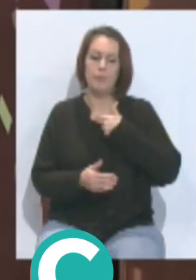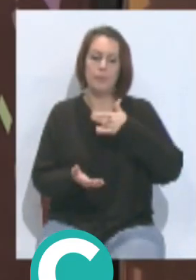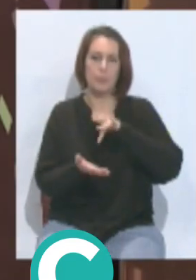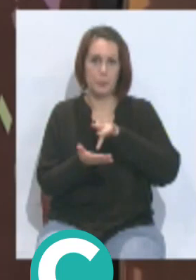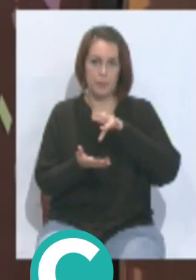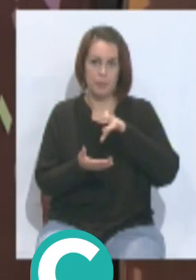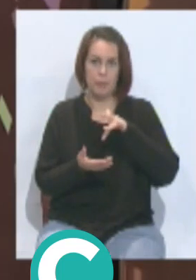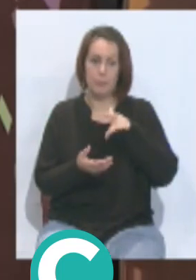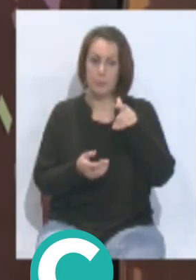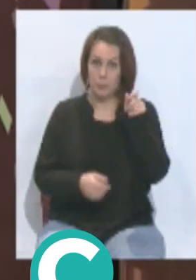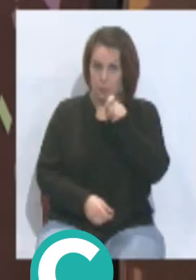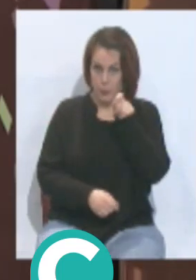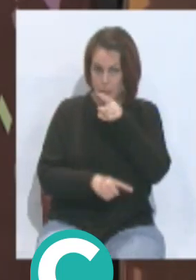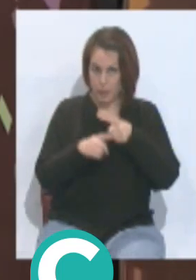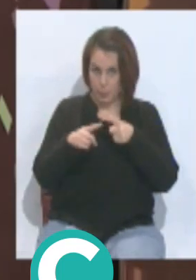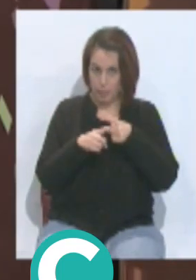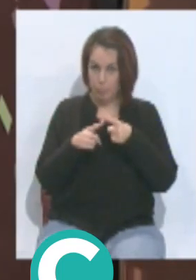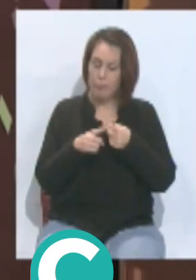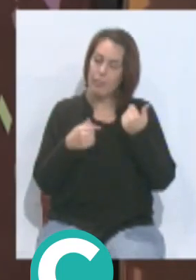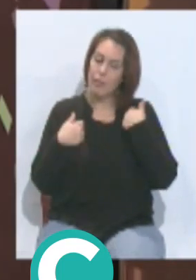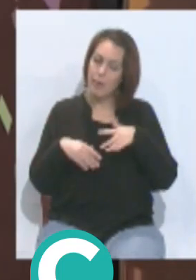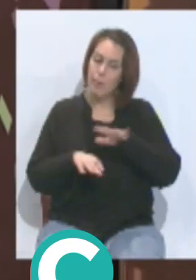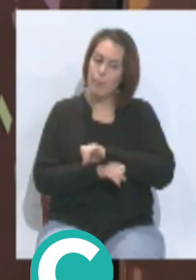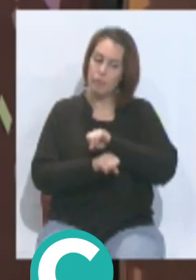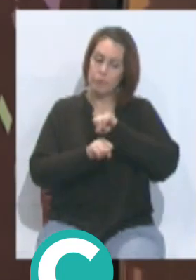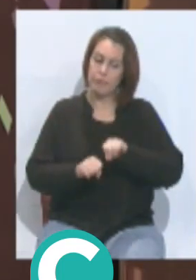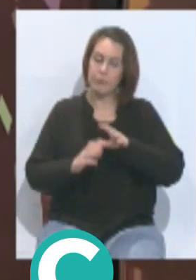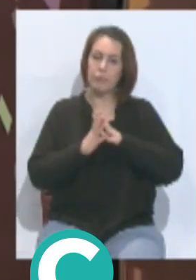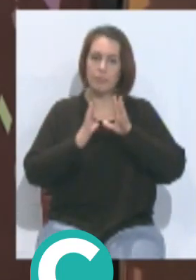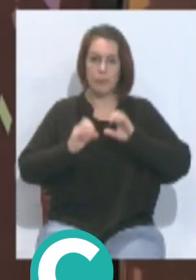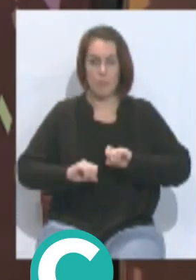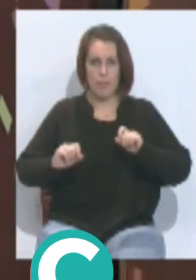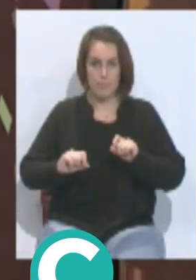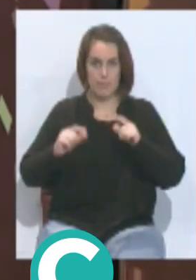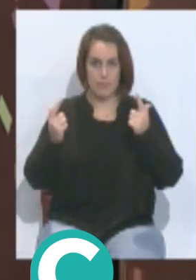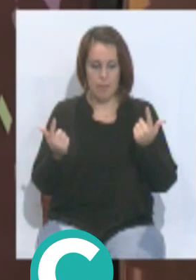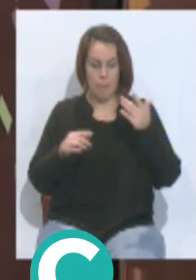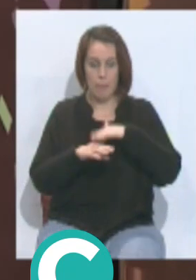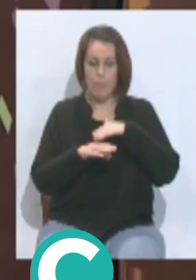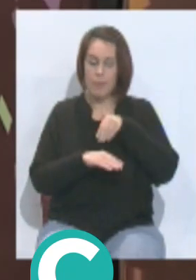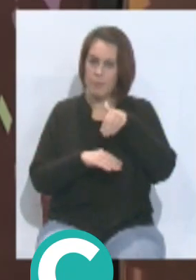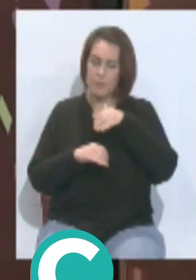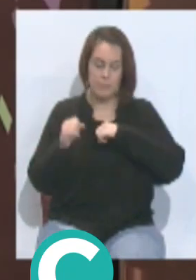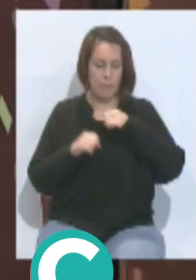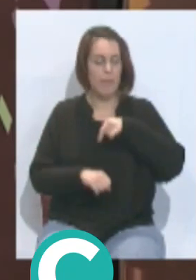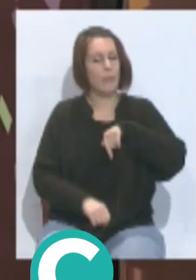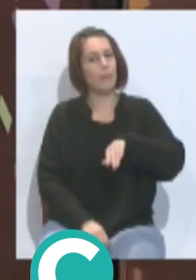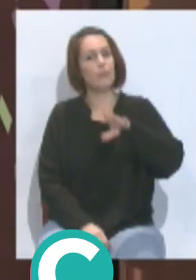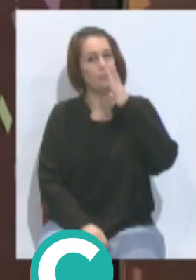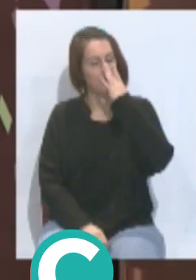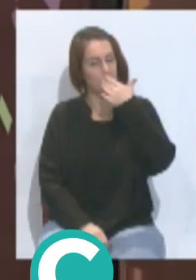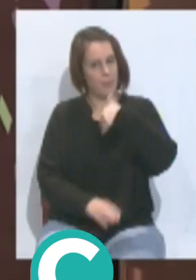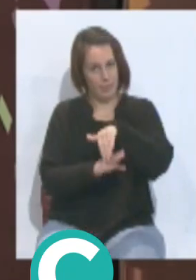de este mes, ya sí sentará las bases de acuerdos definitivos para lo que sería el concurso y el carnaval en la